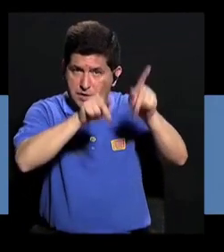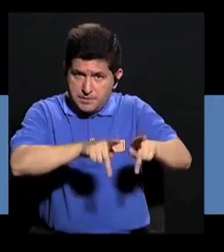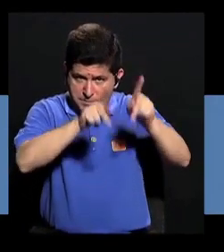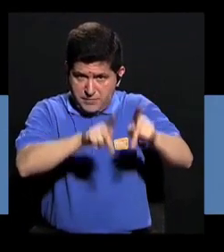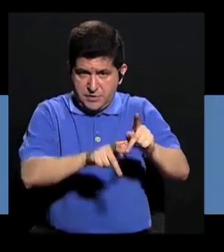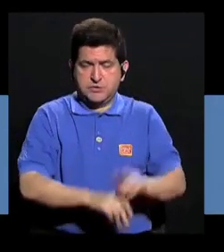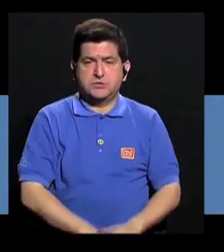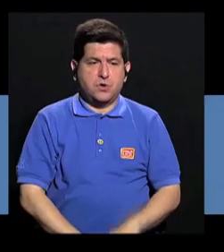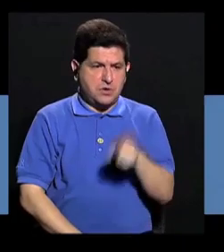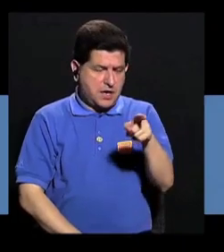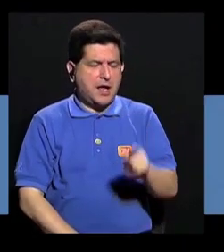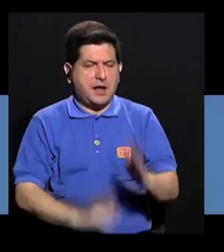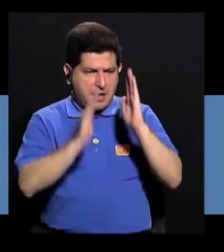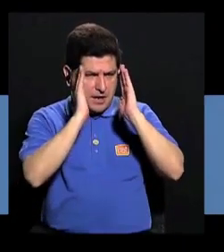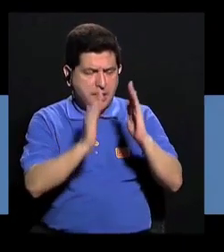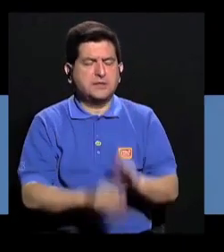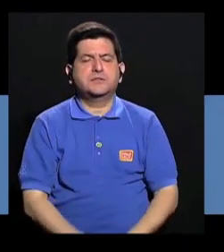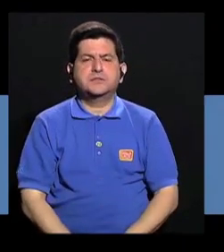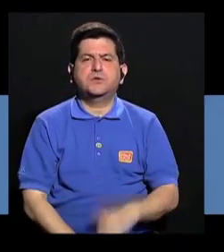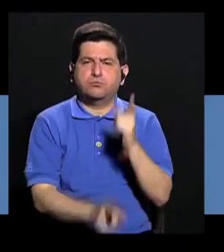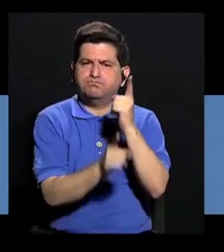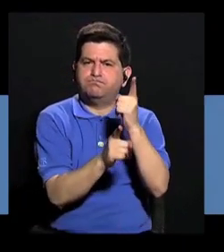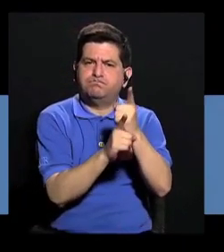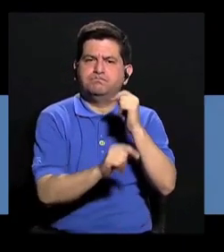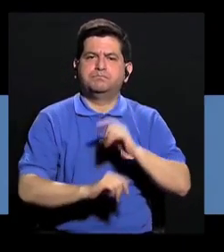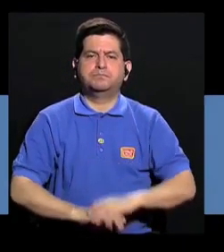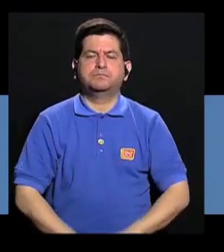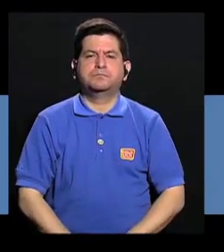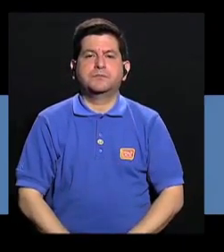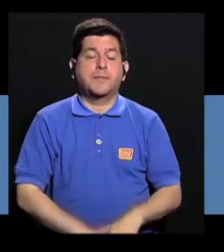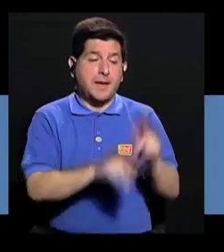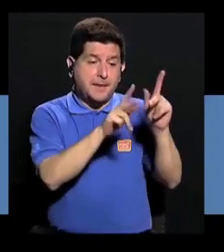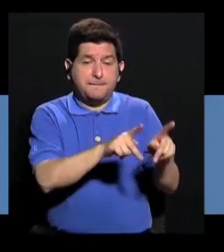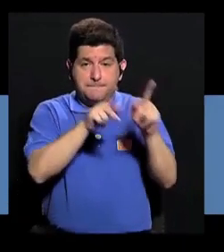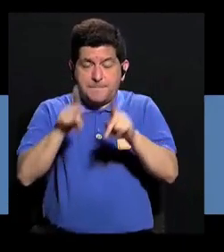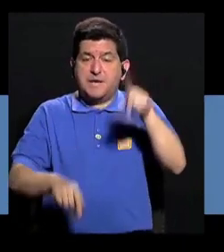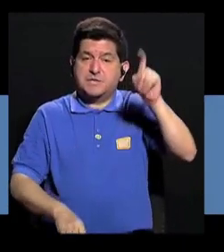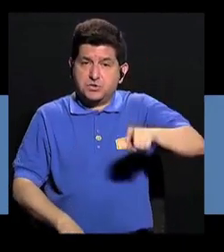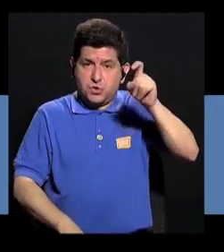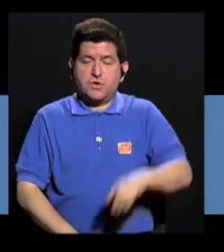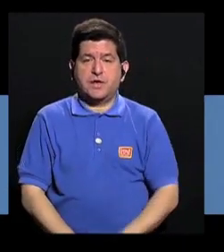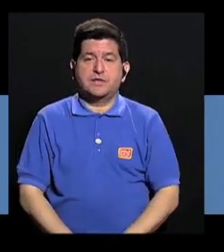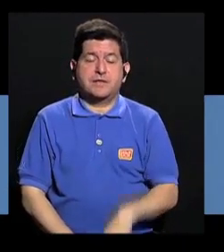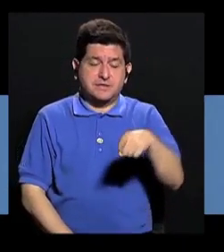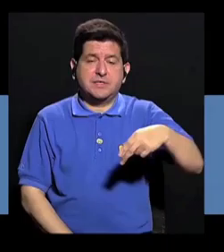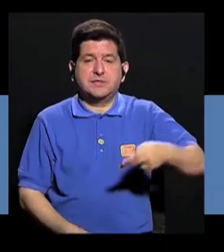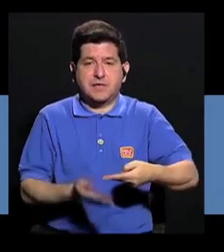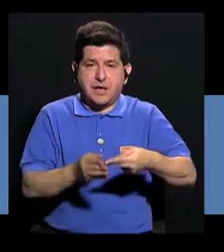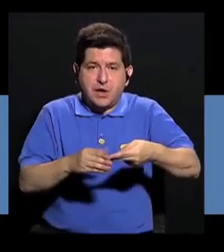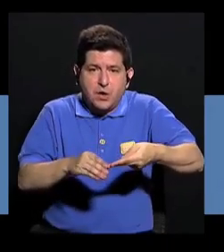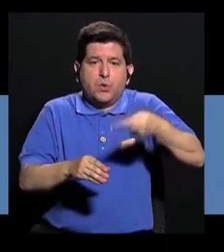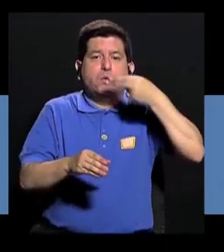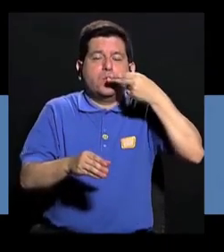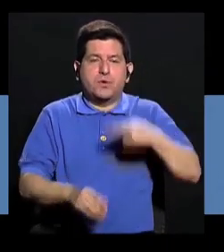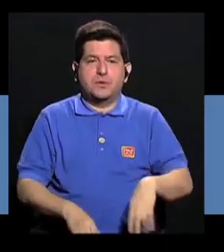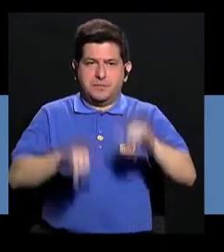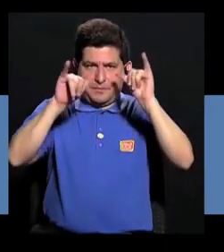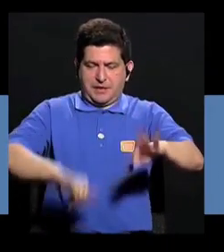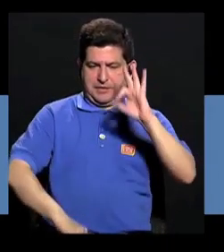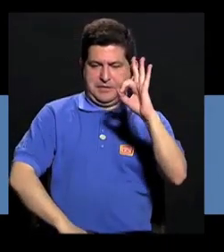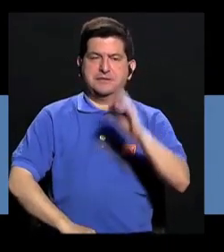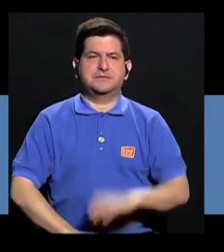asegurarle a la persona que se está tratando en buenas manos, digamos. Las personas necesitan caráver para